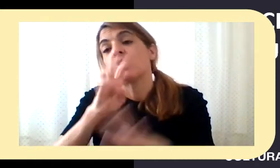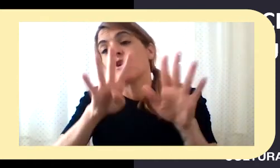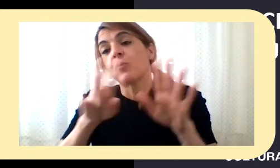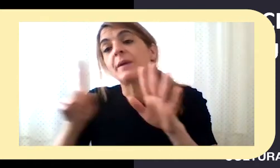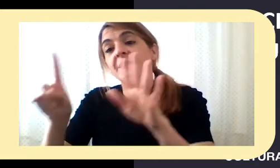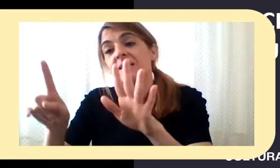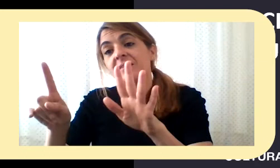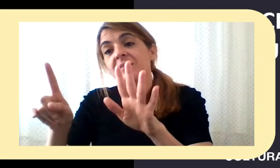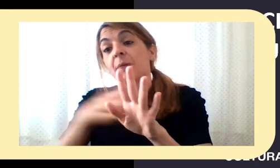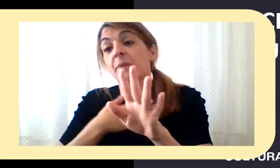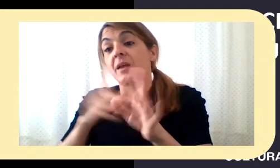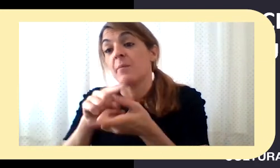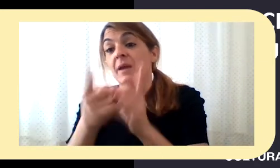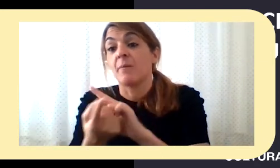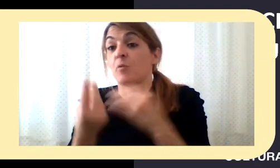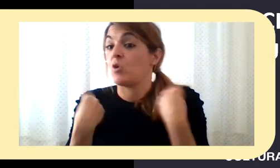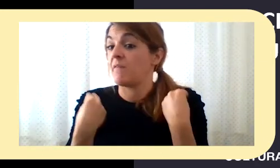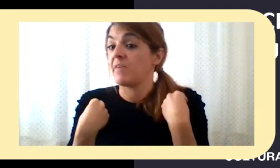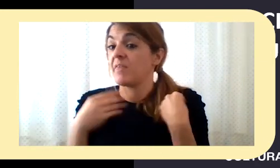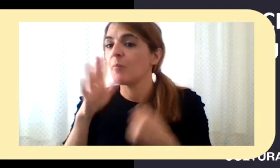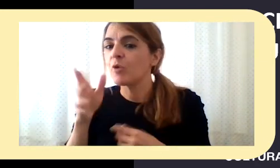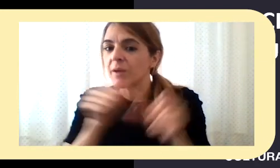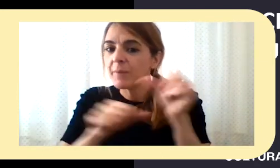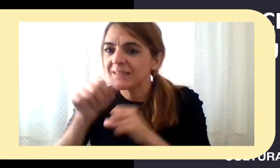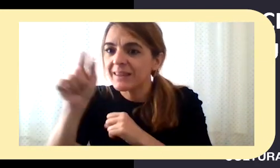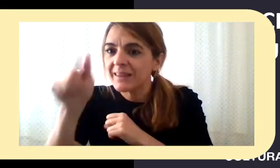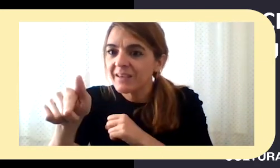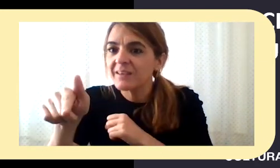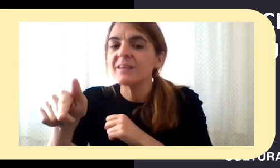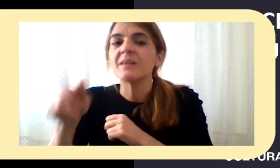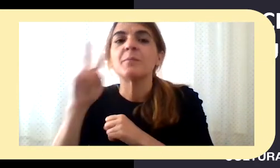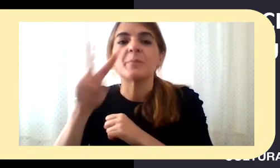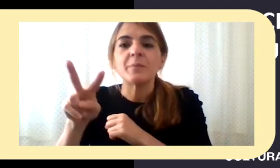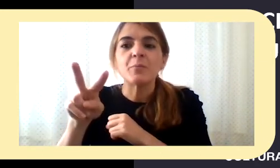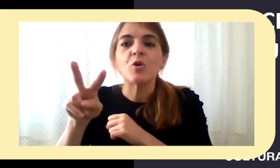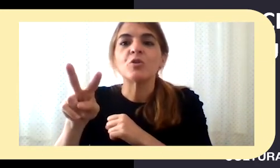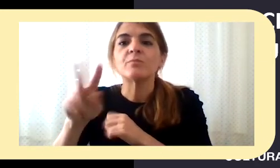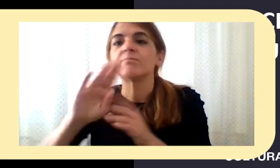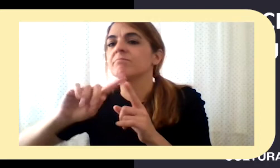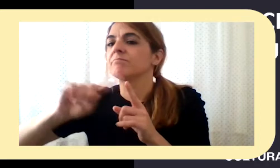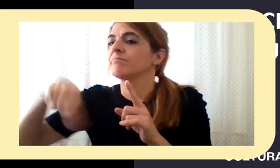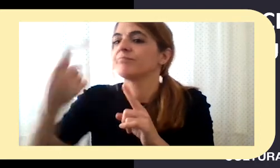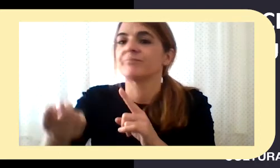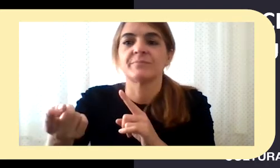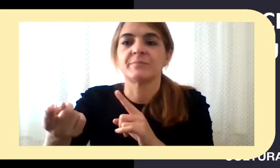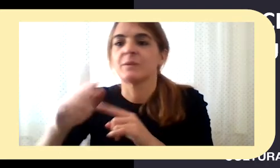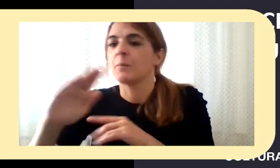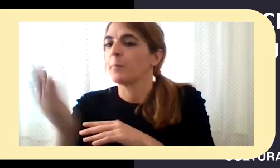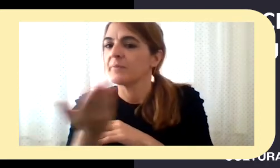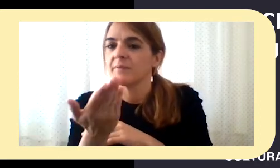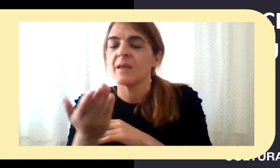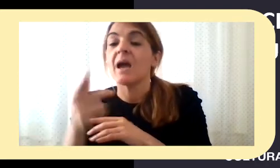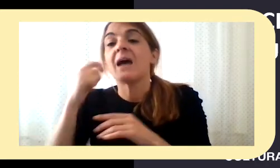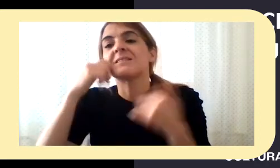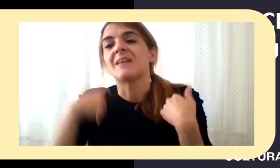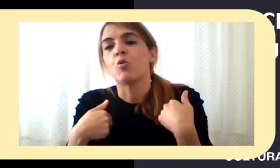cambió la vida, porque a partir de aquí vi que el medio ambiente tenía una gran repercusión en la salud biológica